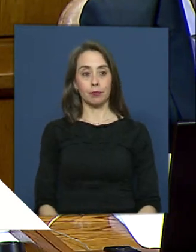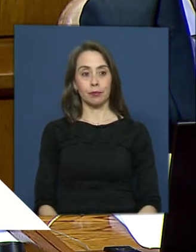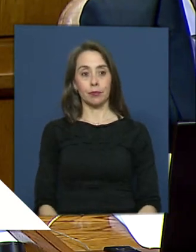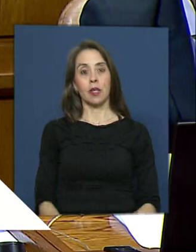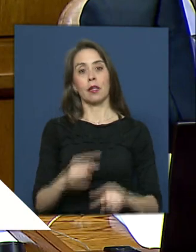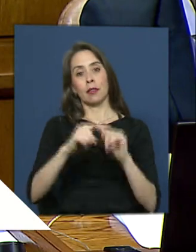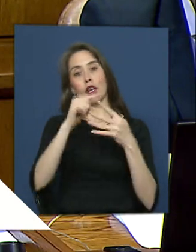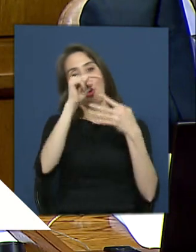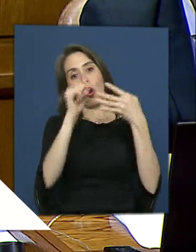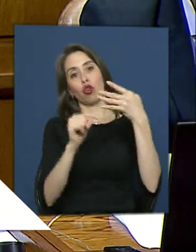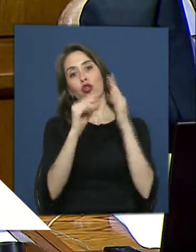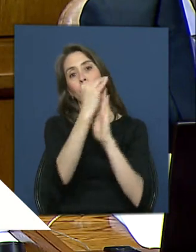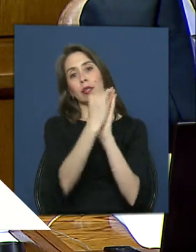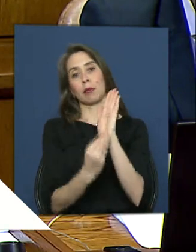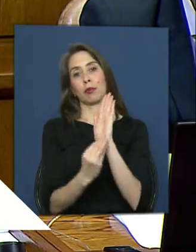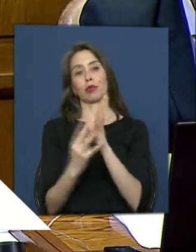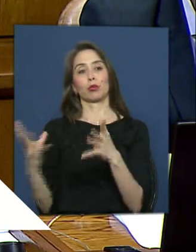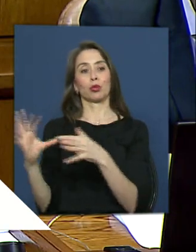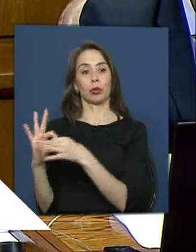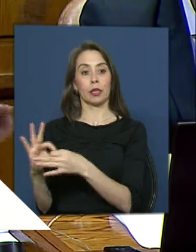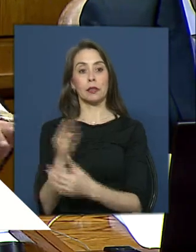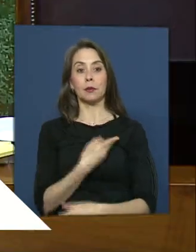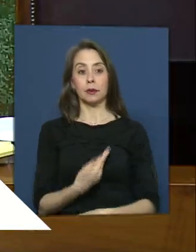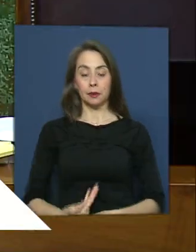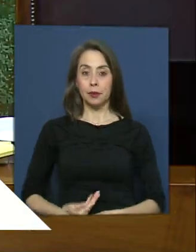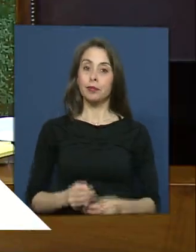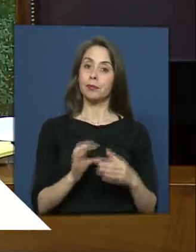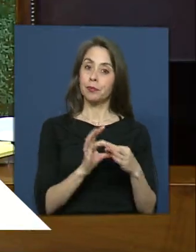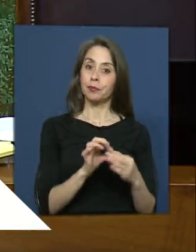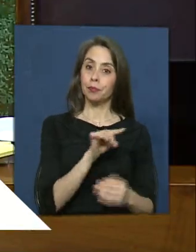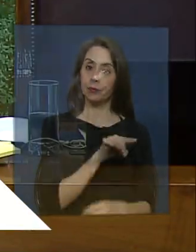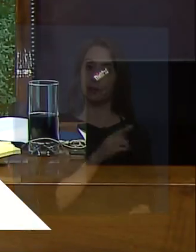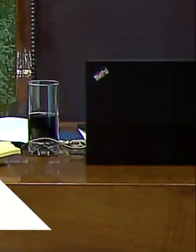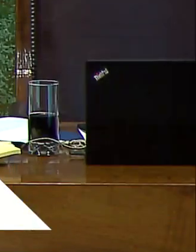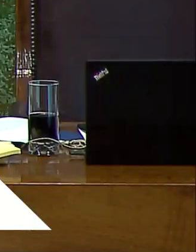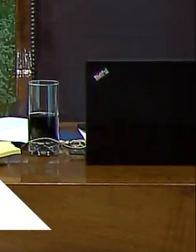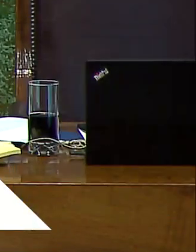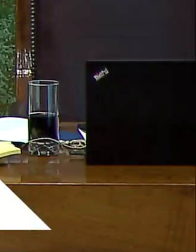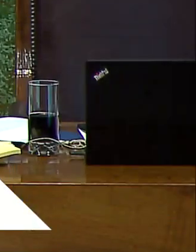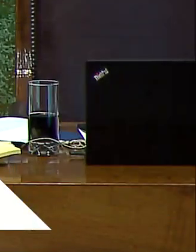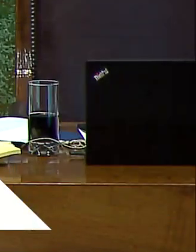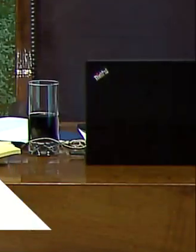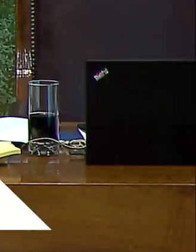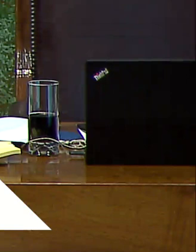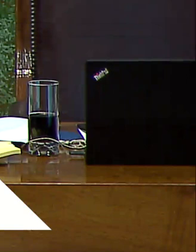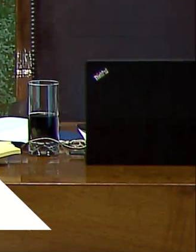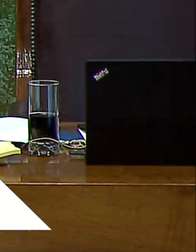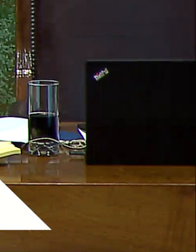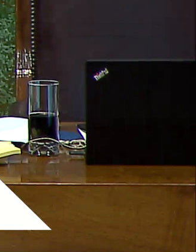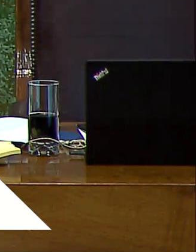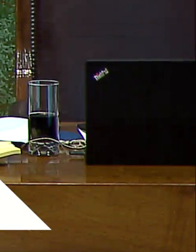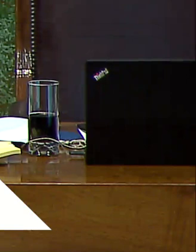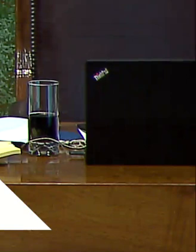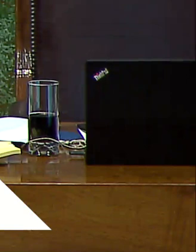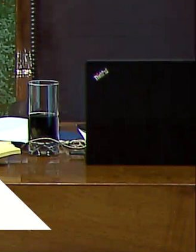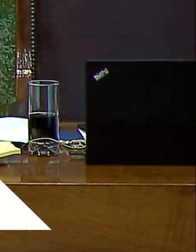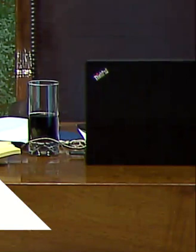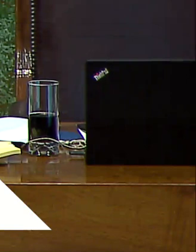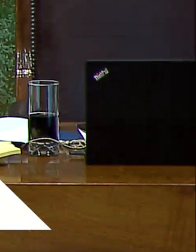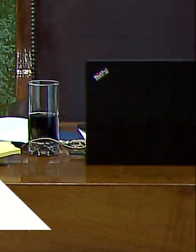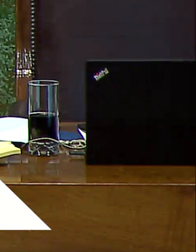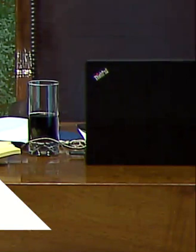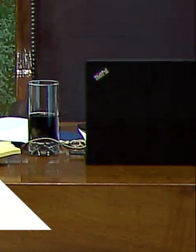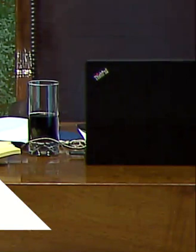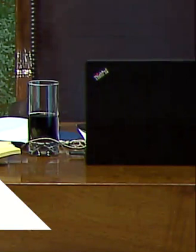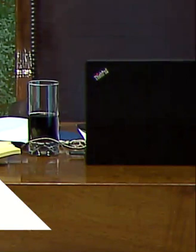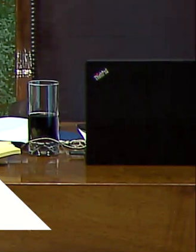dicho, señor presidente, muchísimas gracias. Gracias a usted, diputado Mario Vanegas, por su interesante aporte con la